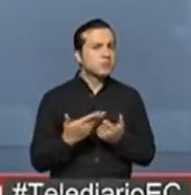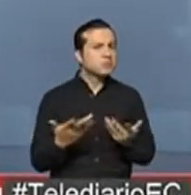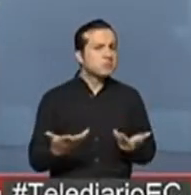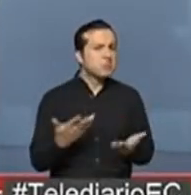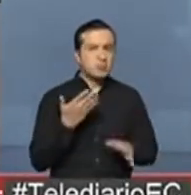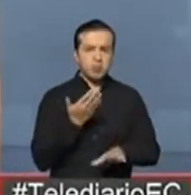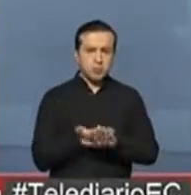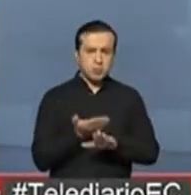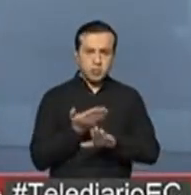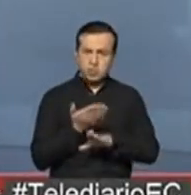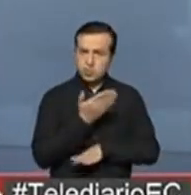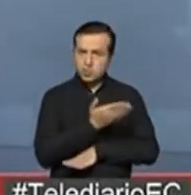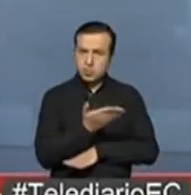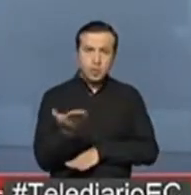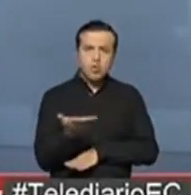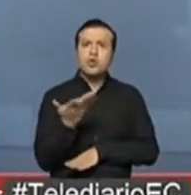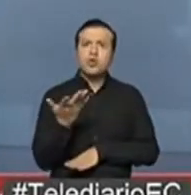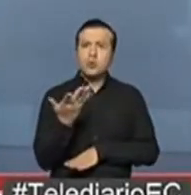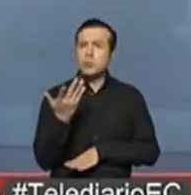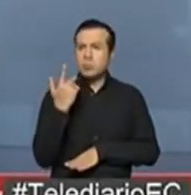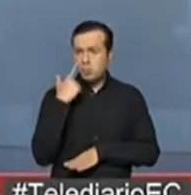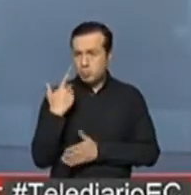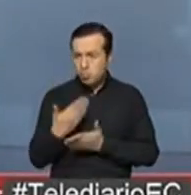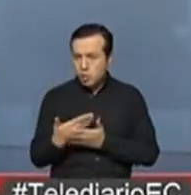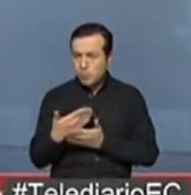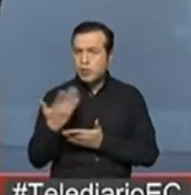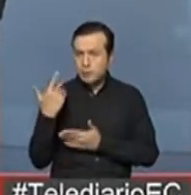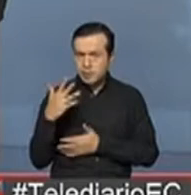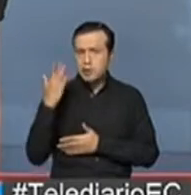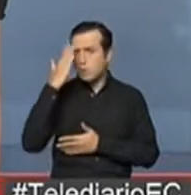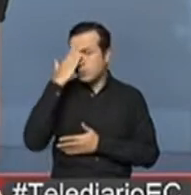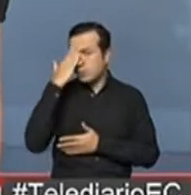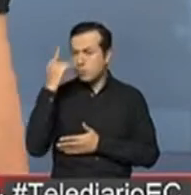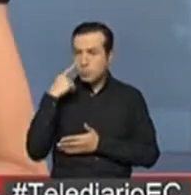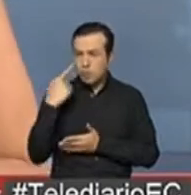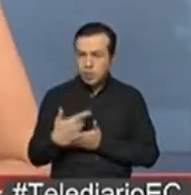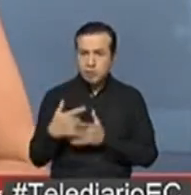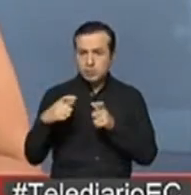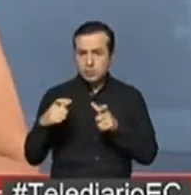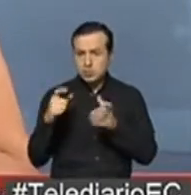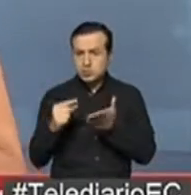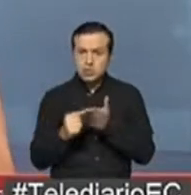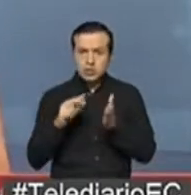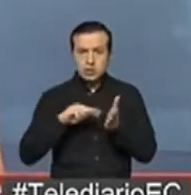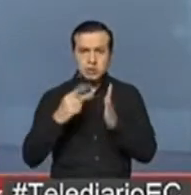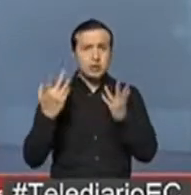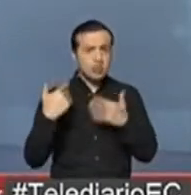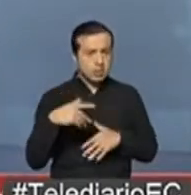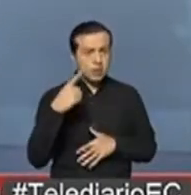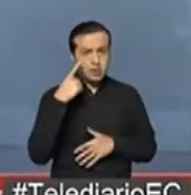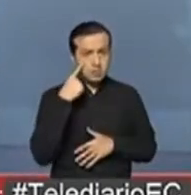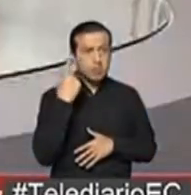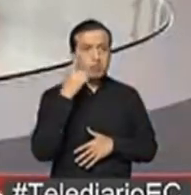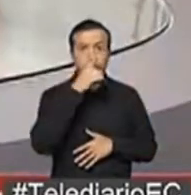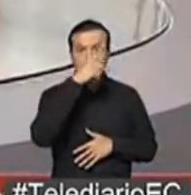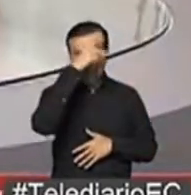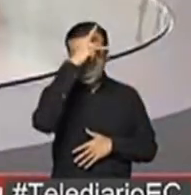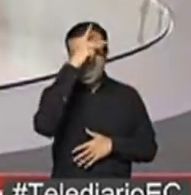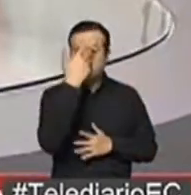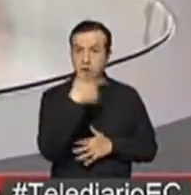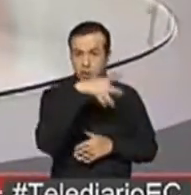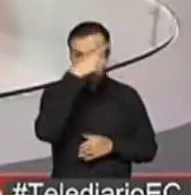esta propuesta donde se ha probado ya lo que ustedes plantean de tener que utilizar tecnología perú